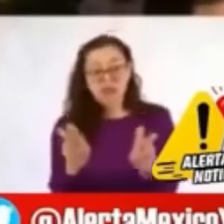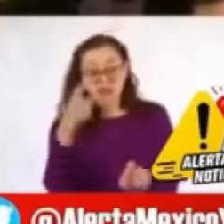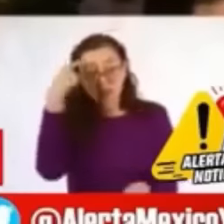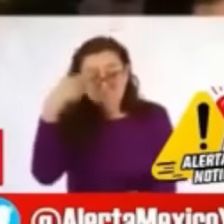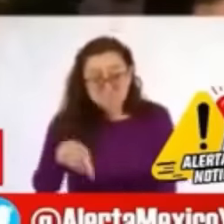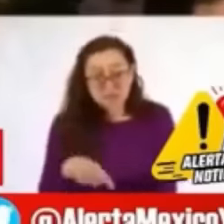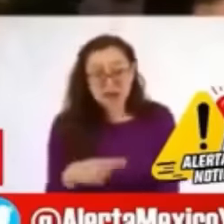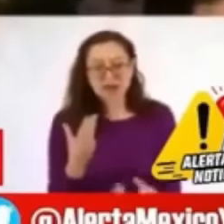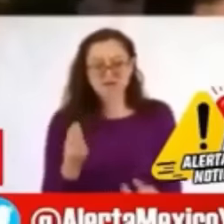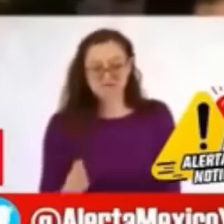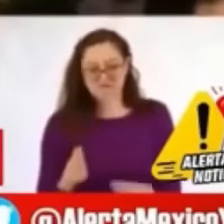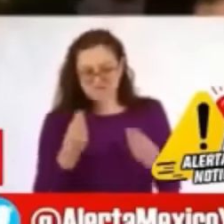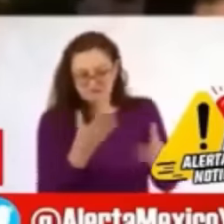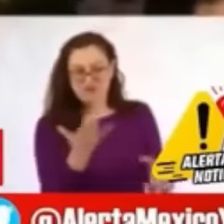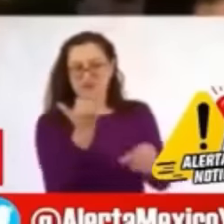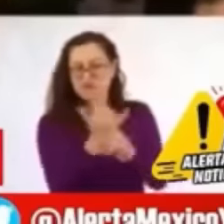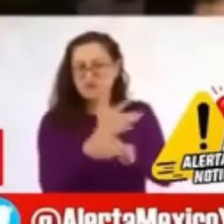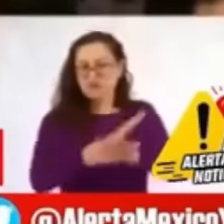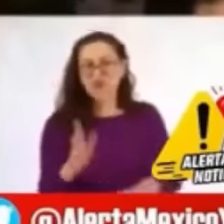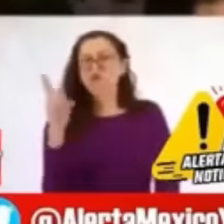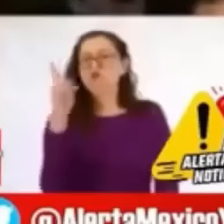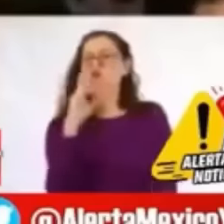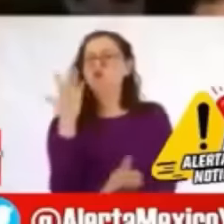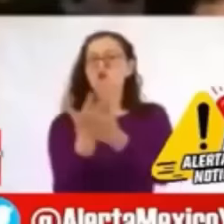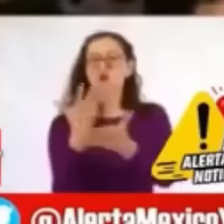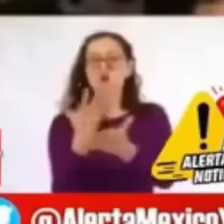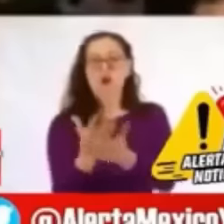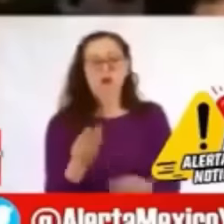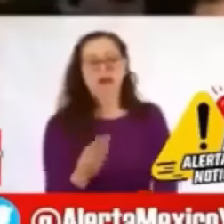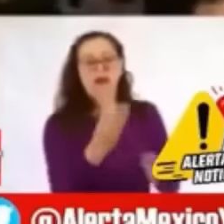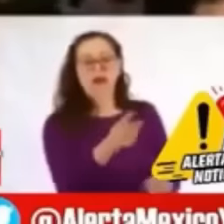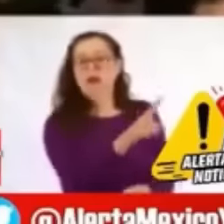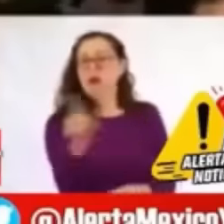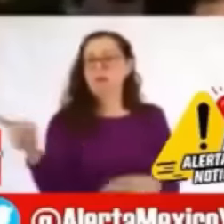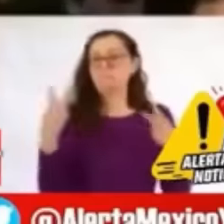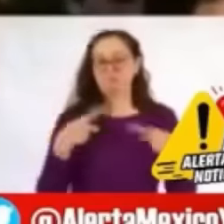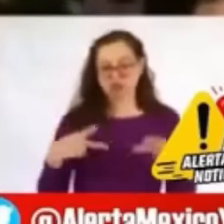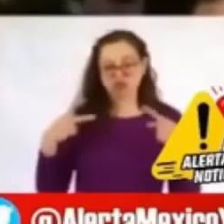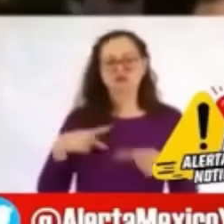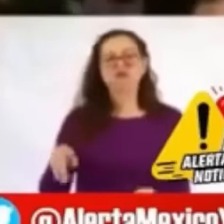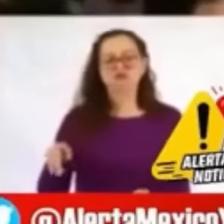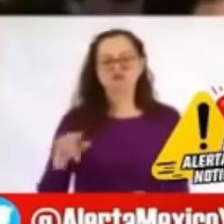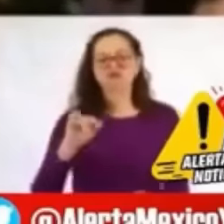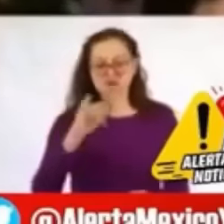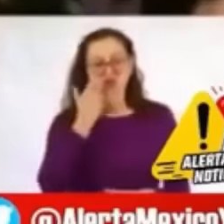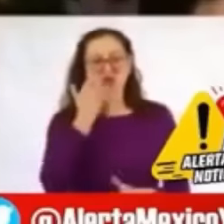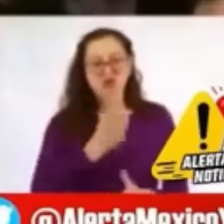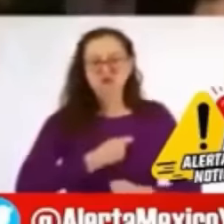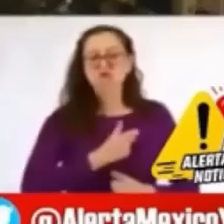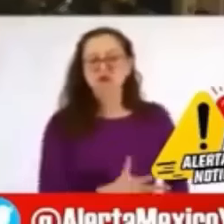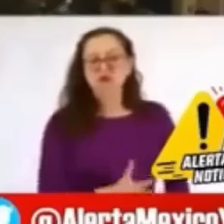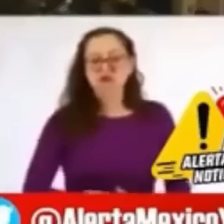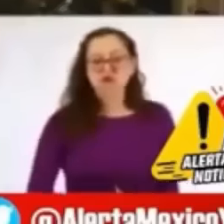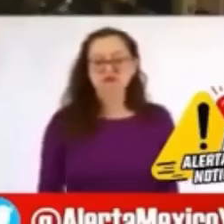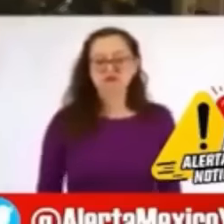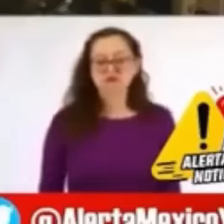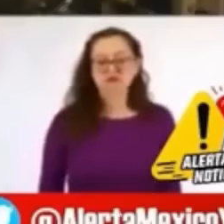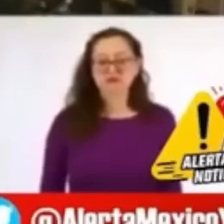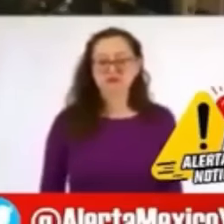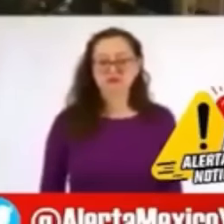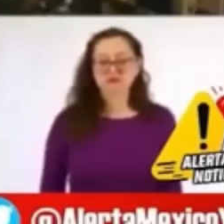para informarle, para darle los nombres y para presentarle a las personas que están dispuestas a dar toda la información que tienen,